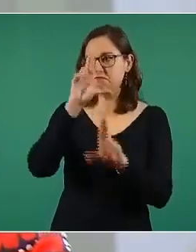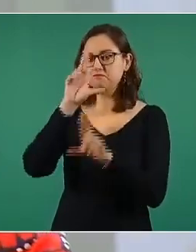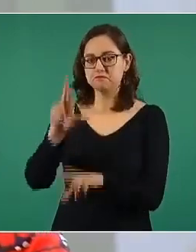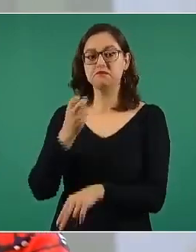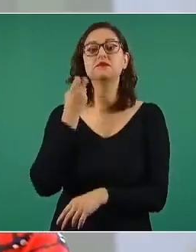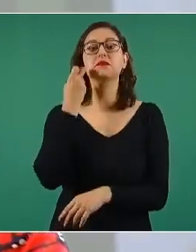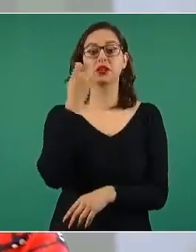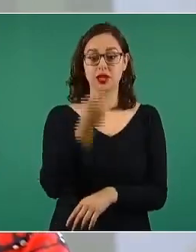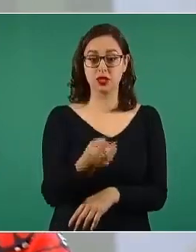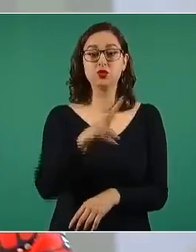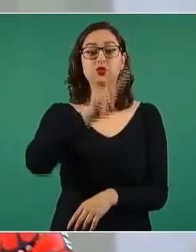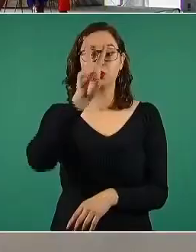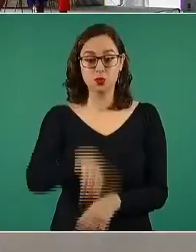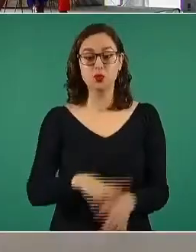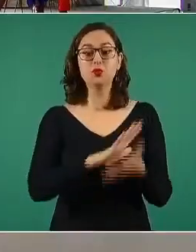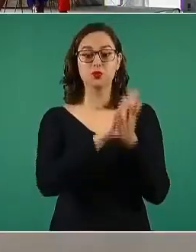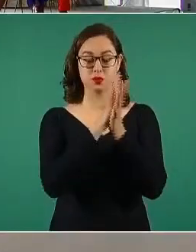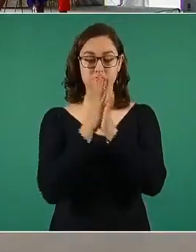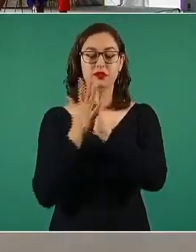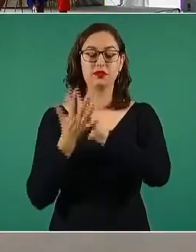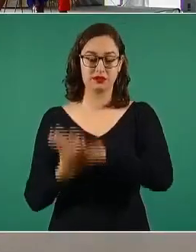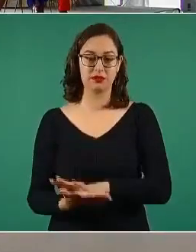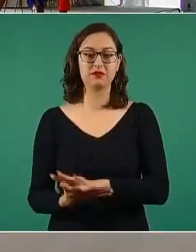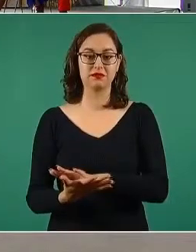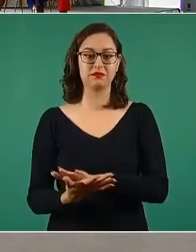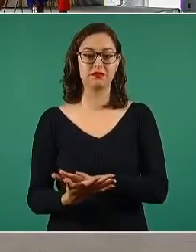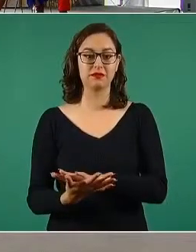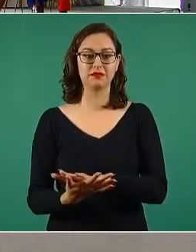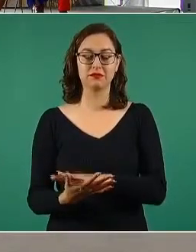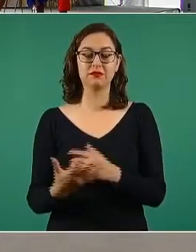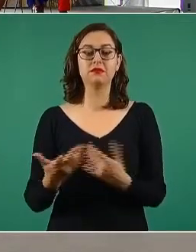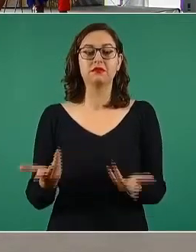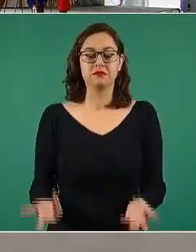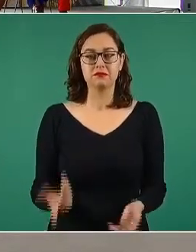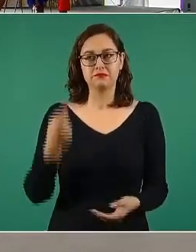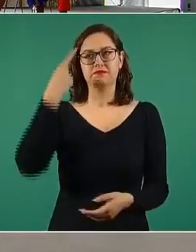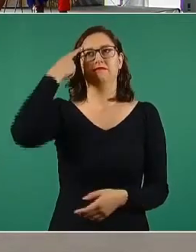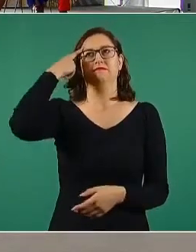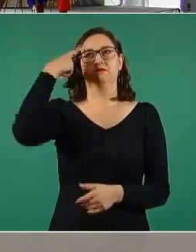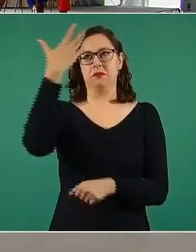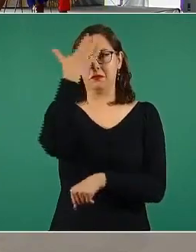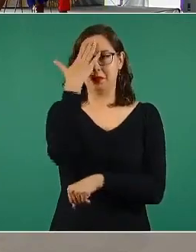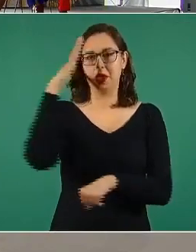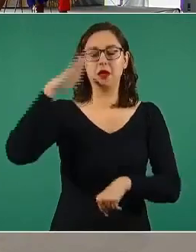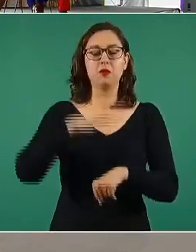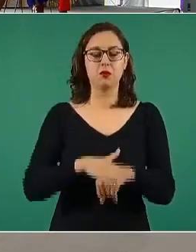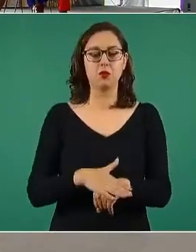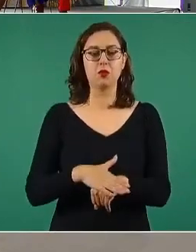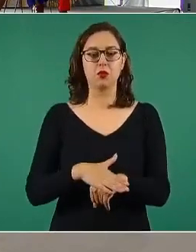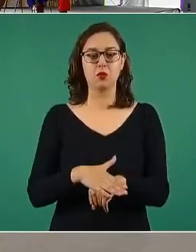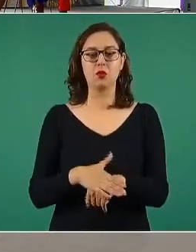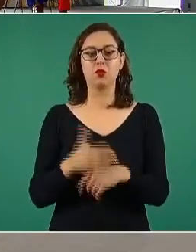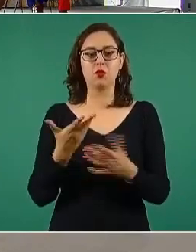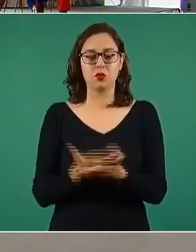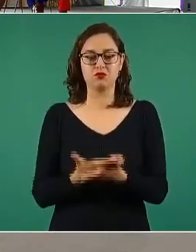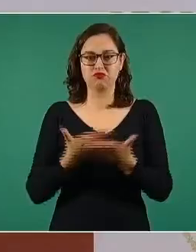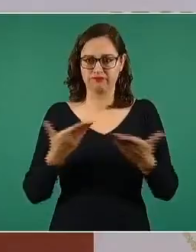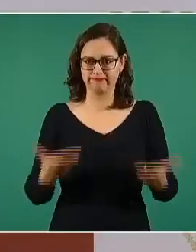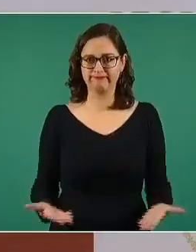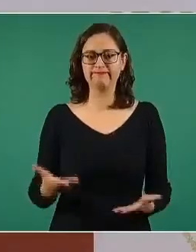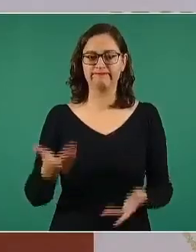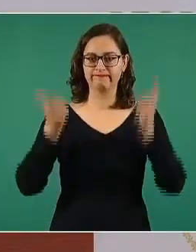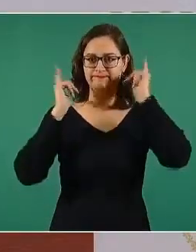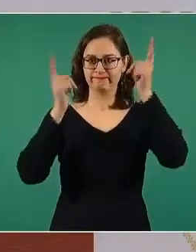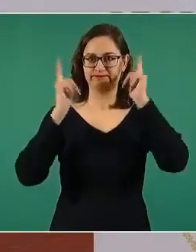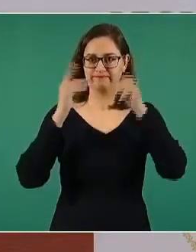la transformación de la vida pública de México. Nuestra memoria, nuestro glorioso presente